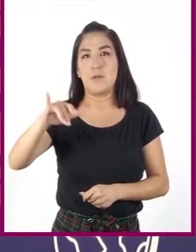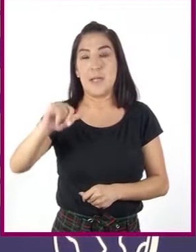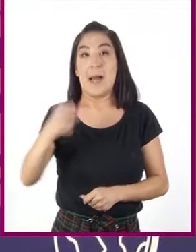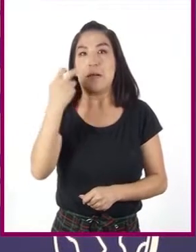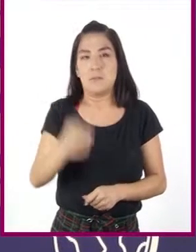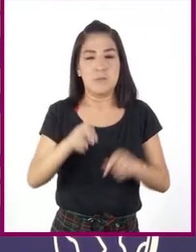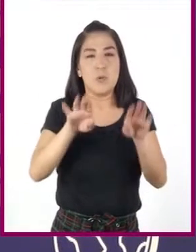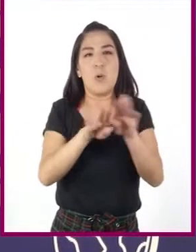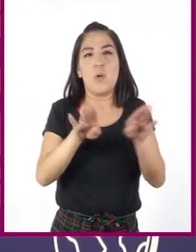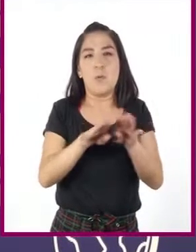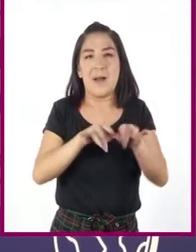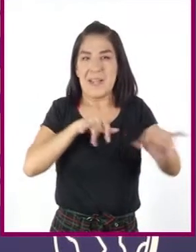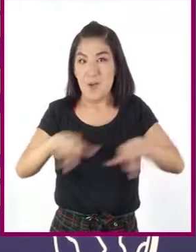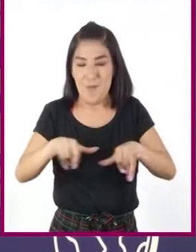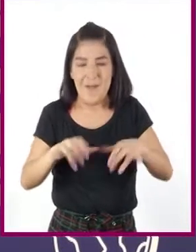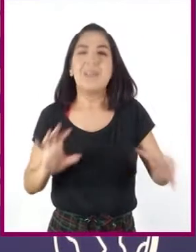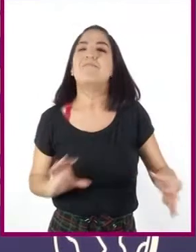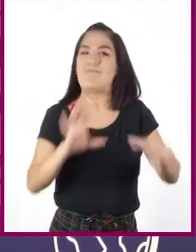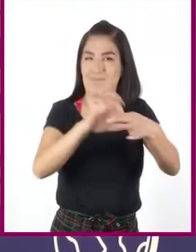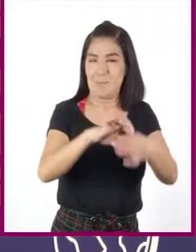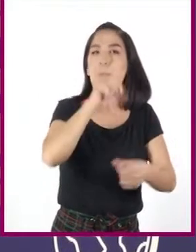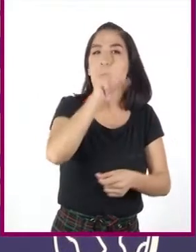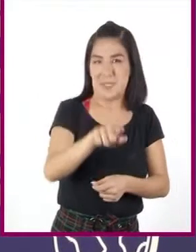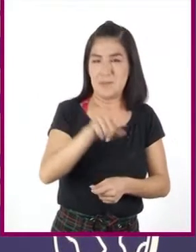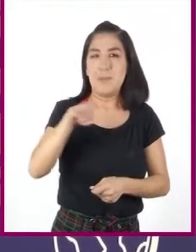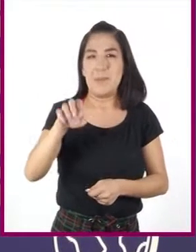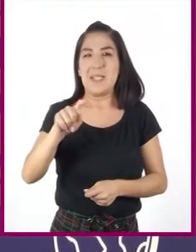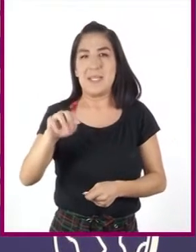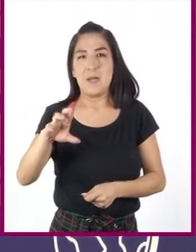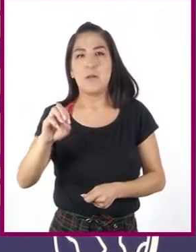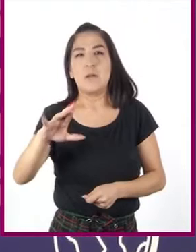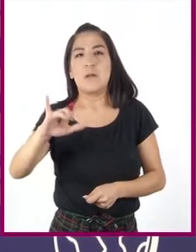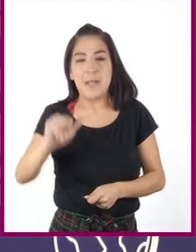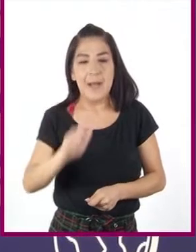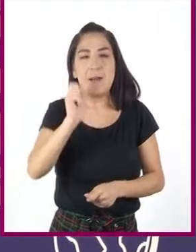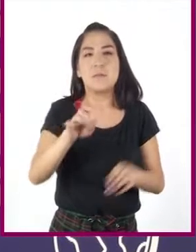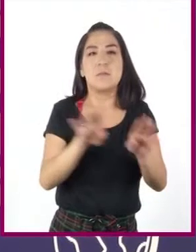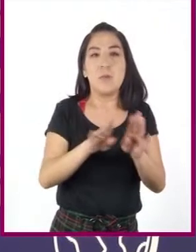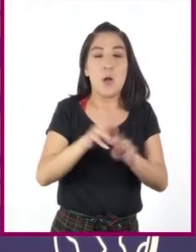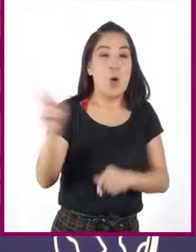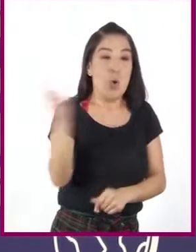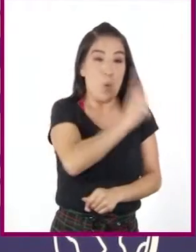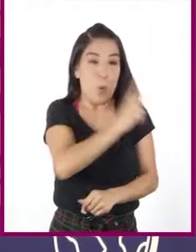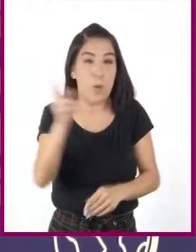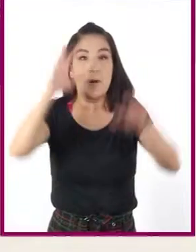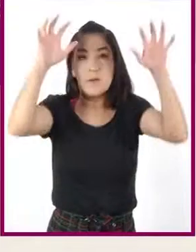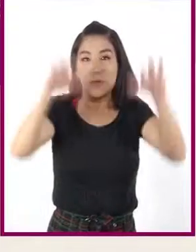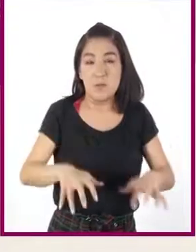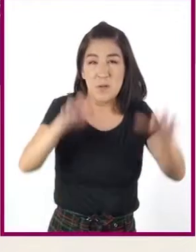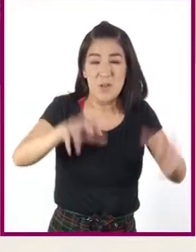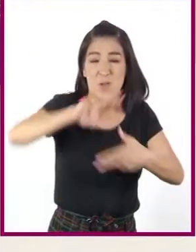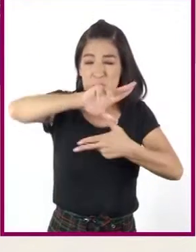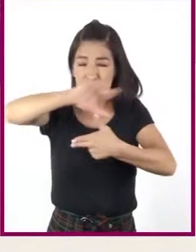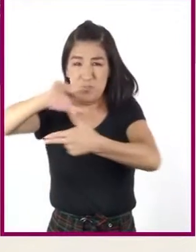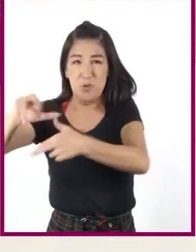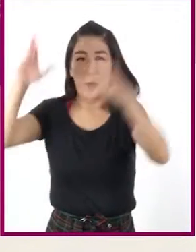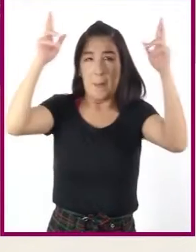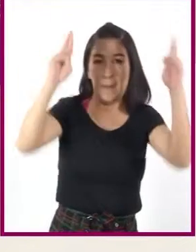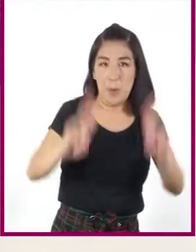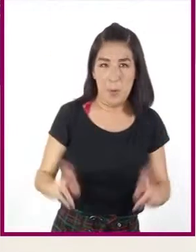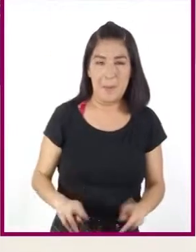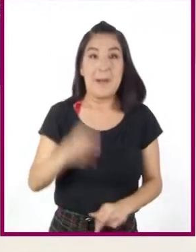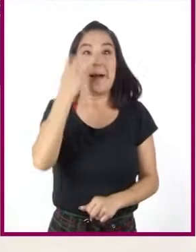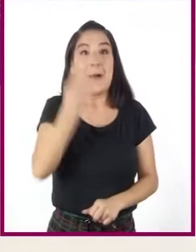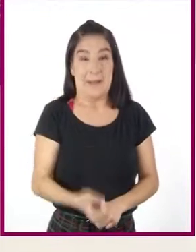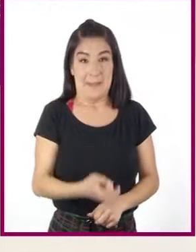que estudia los fenómenos de la atmósfera, como el viento, la lluvia, las tormentas, entre otros. En nuestro país,